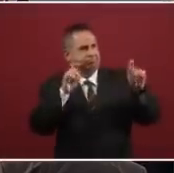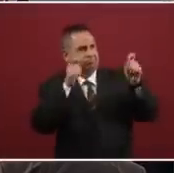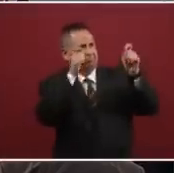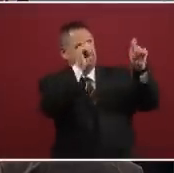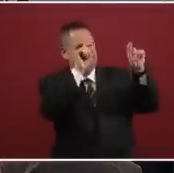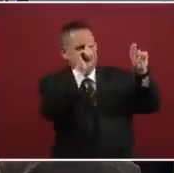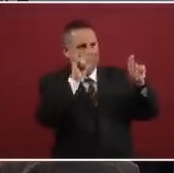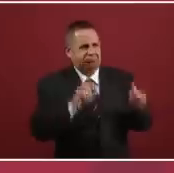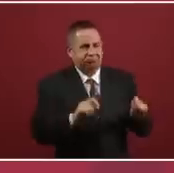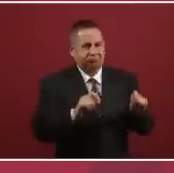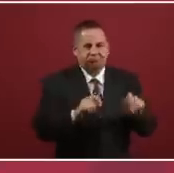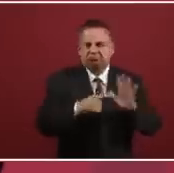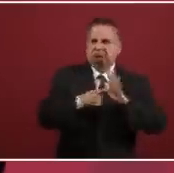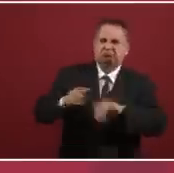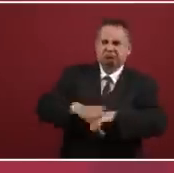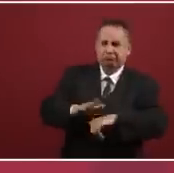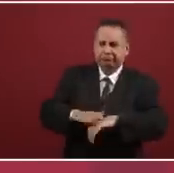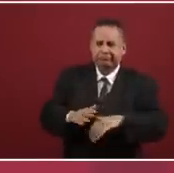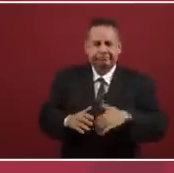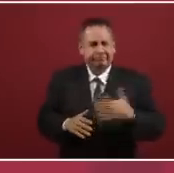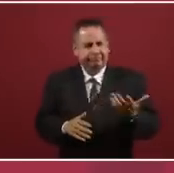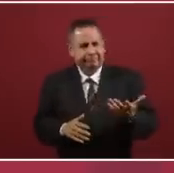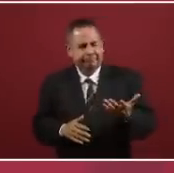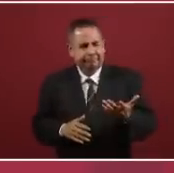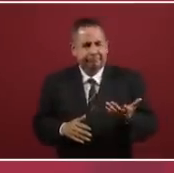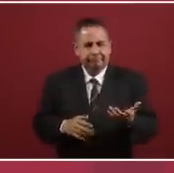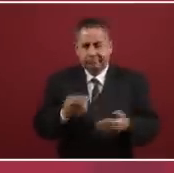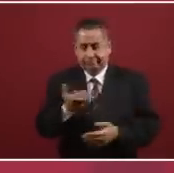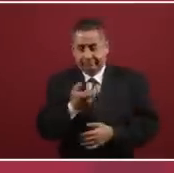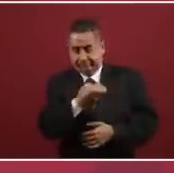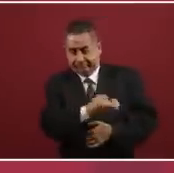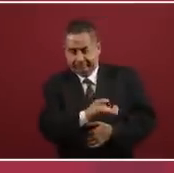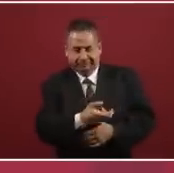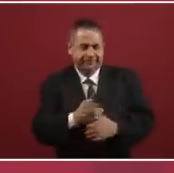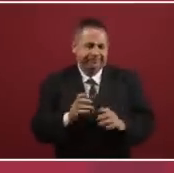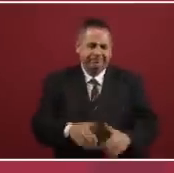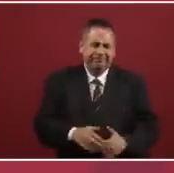o los que actúan así,